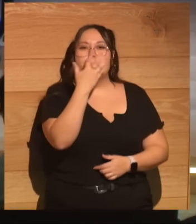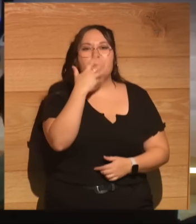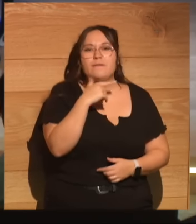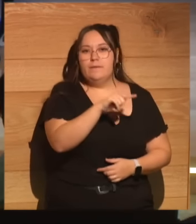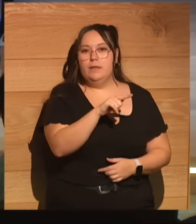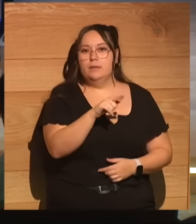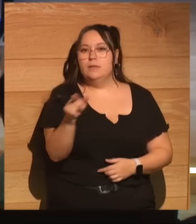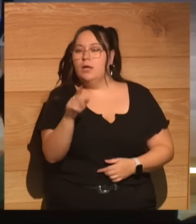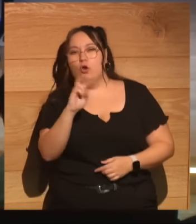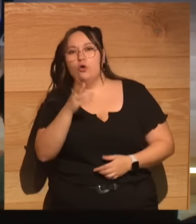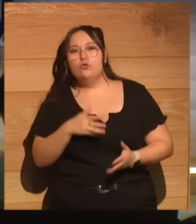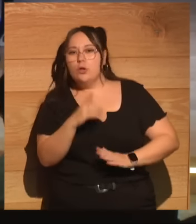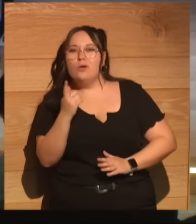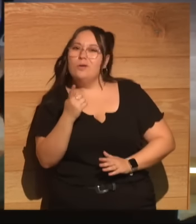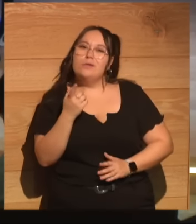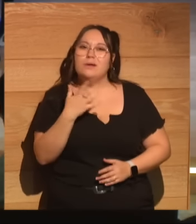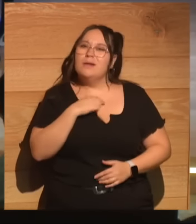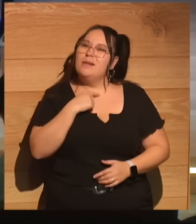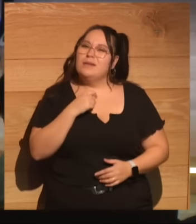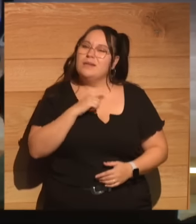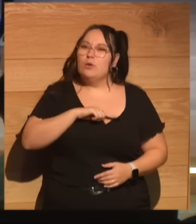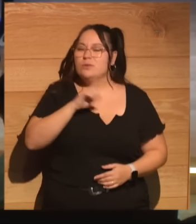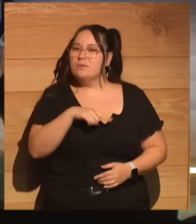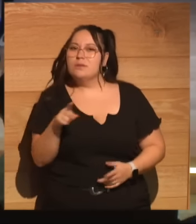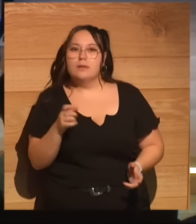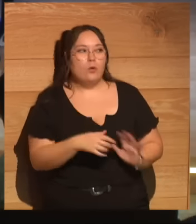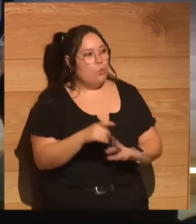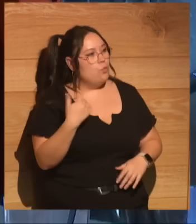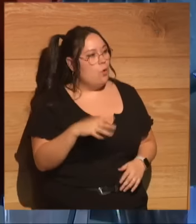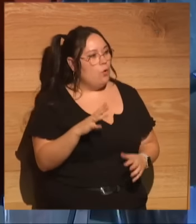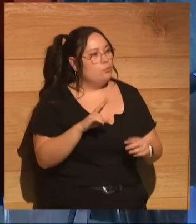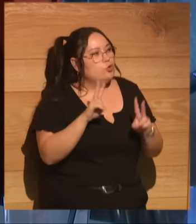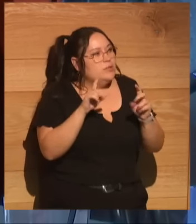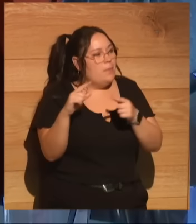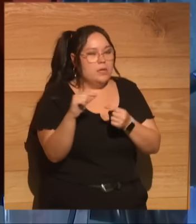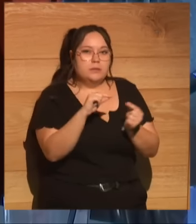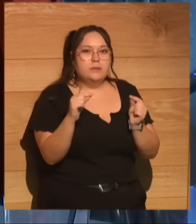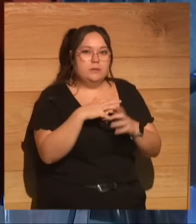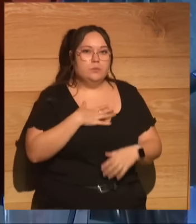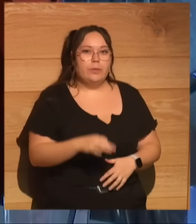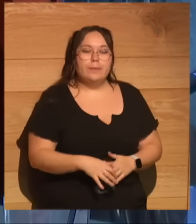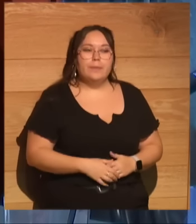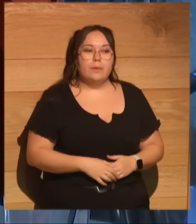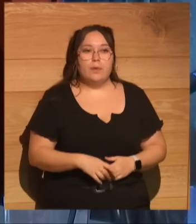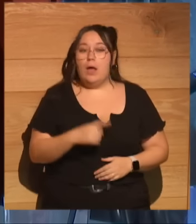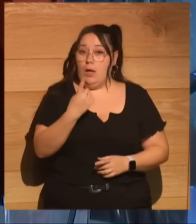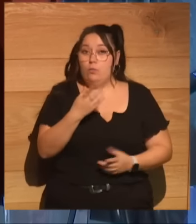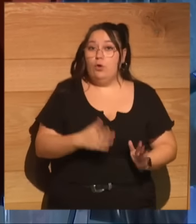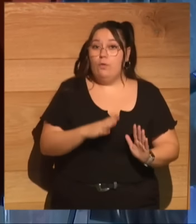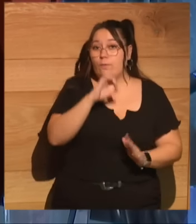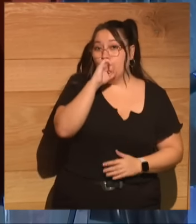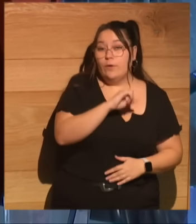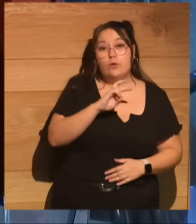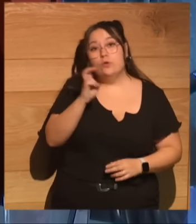Bueno, ellos tienen muy claro que hay muchísimos melones hoy, ¿eh? Ellos tienen muy claro que hay uno que es el favorito y otro el que quiero